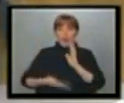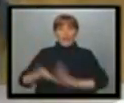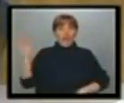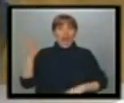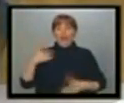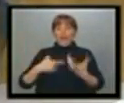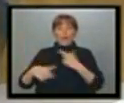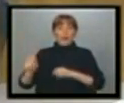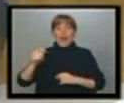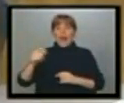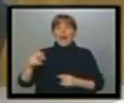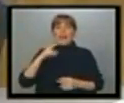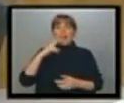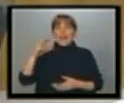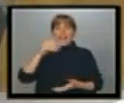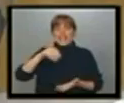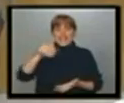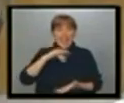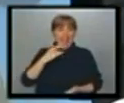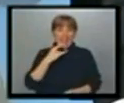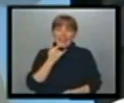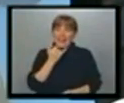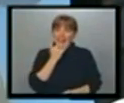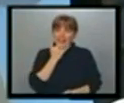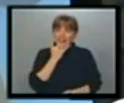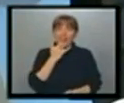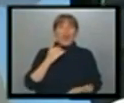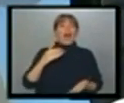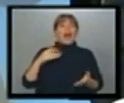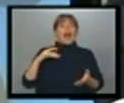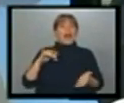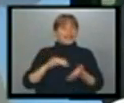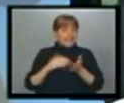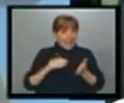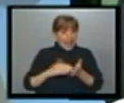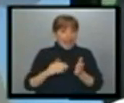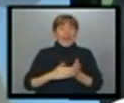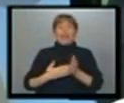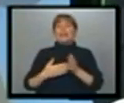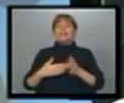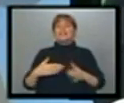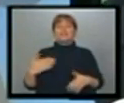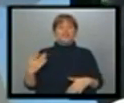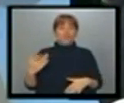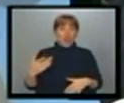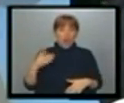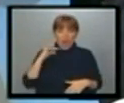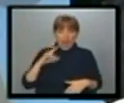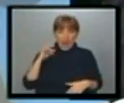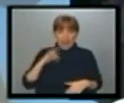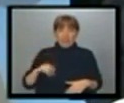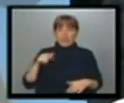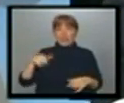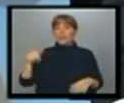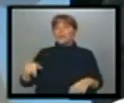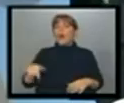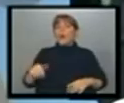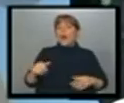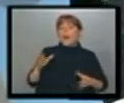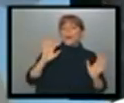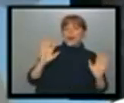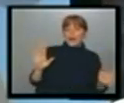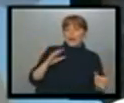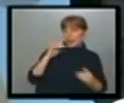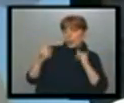Leche, dulce de leche, queso. Quesos, ¿eh? Hablemos de sinceramiento, Dani. ¿Cuánto aumentó la leche y los diferentes productos